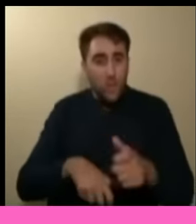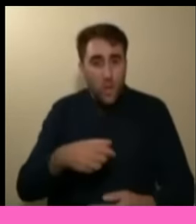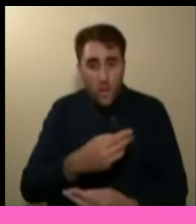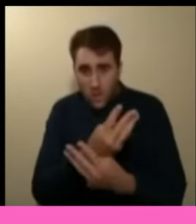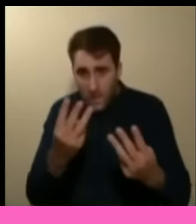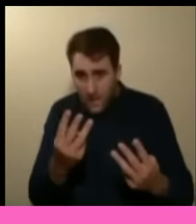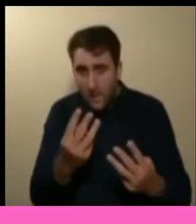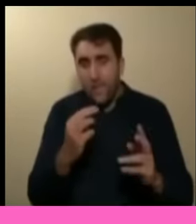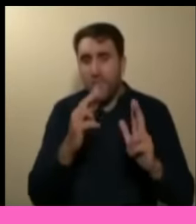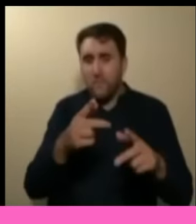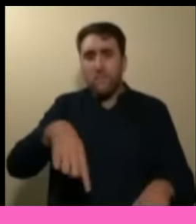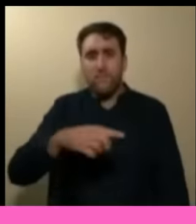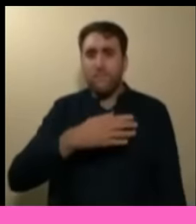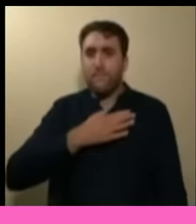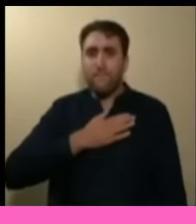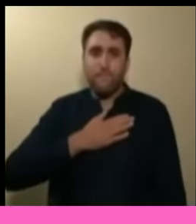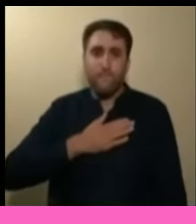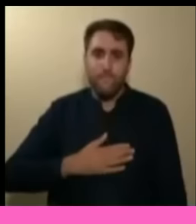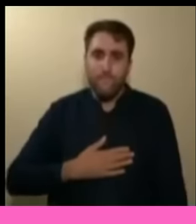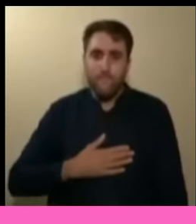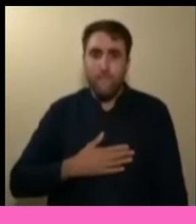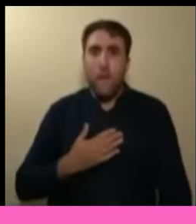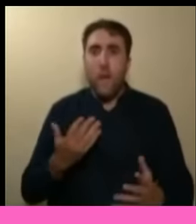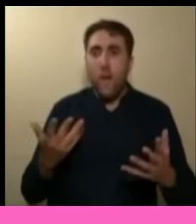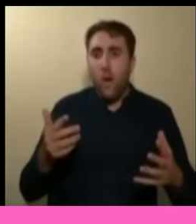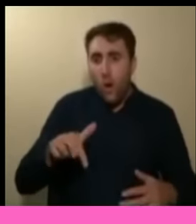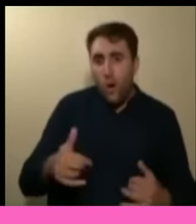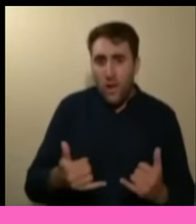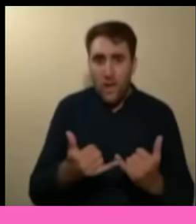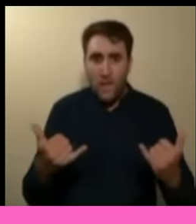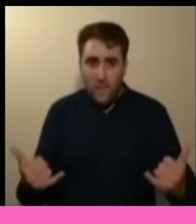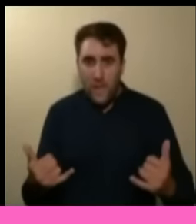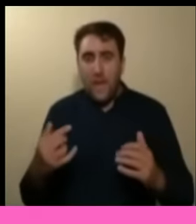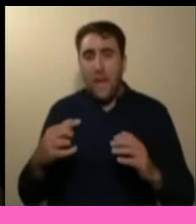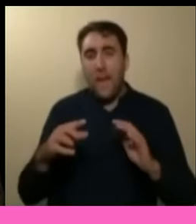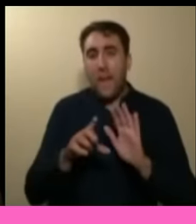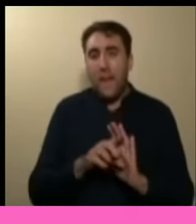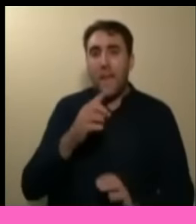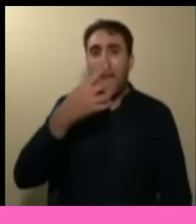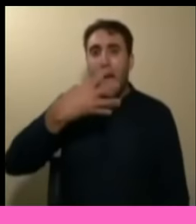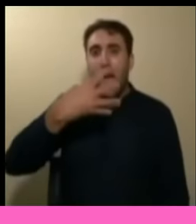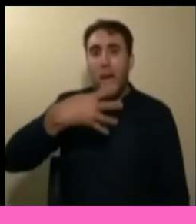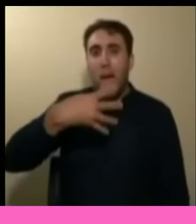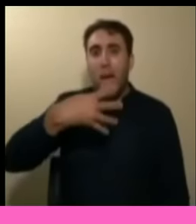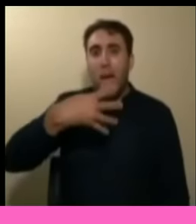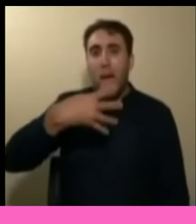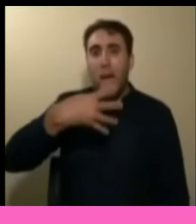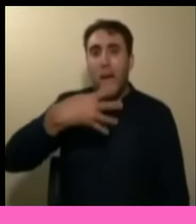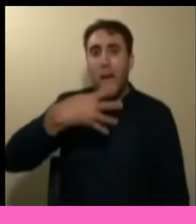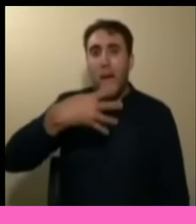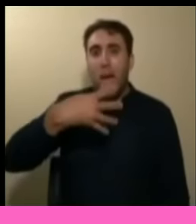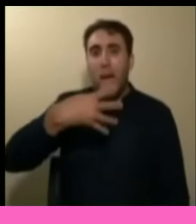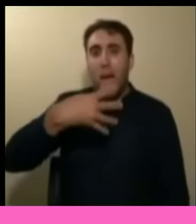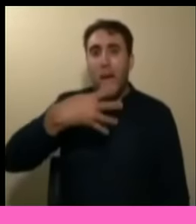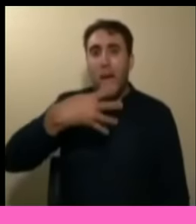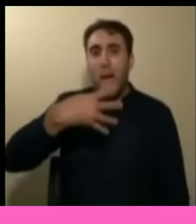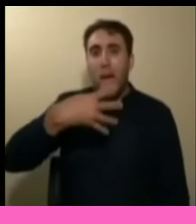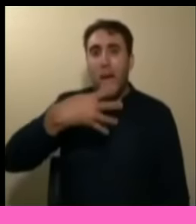más absoluta tranquilidad, que al día de hoy está vigente la ley 14.219, que es la ley de